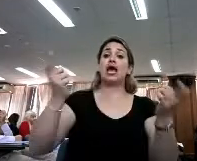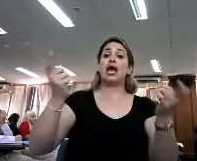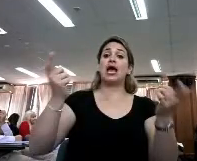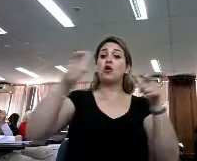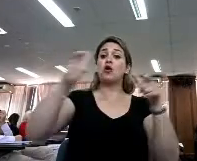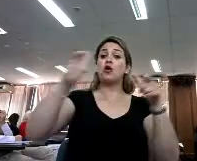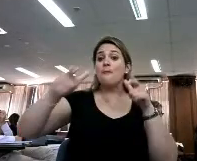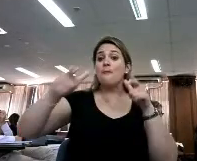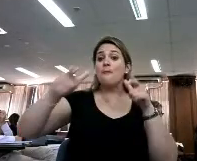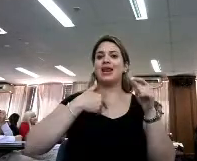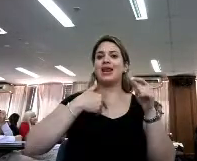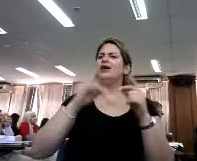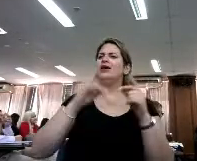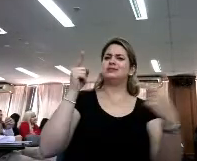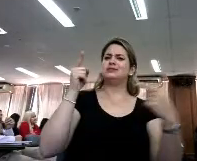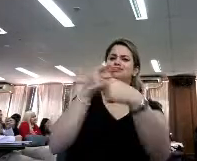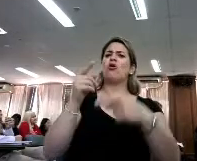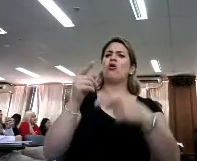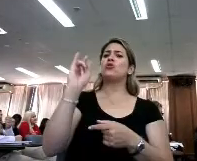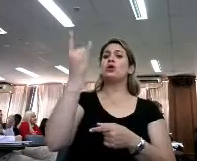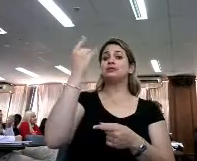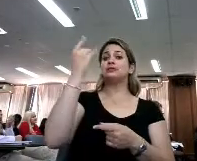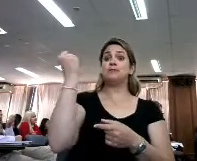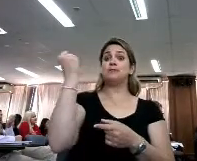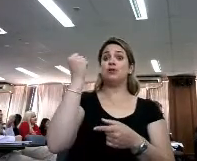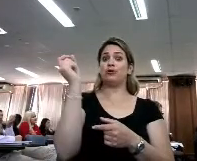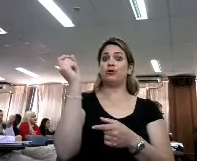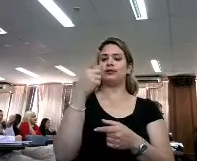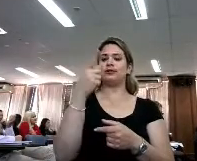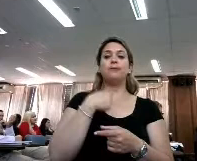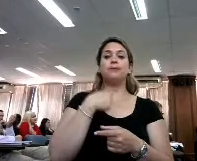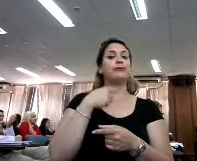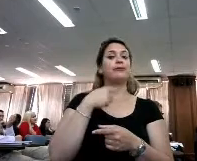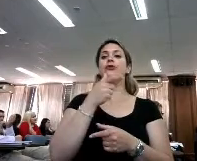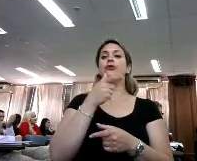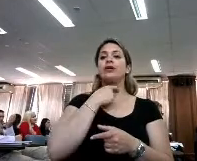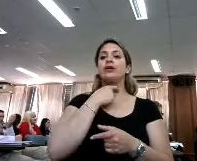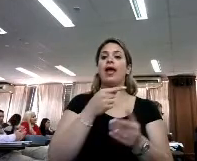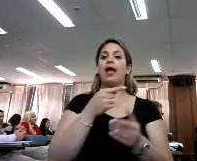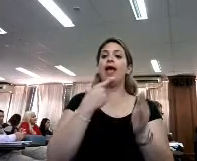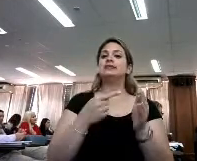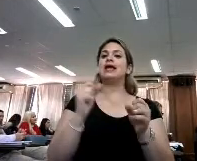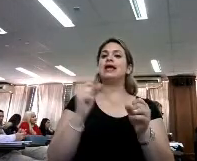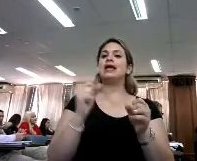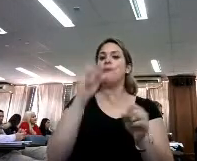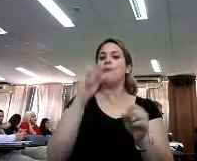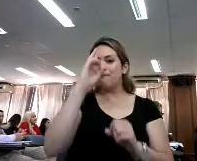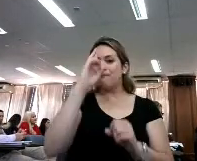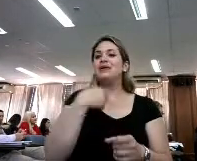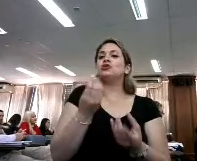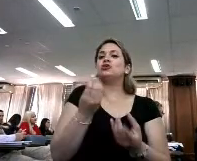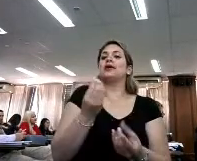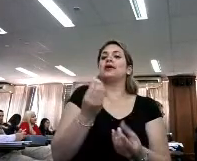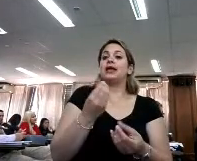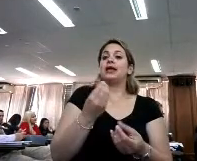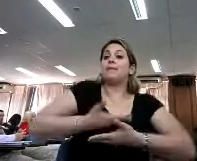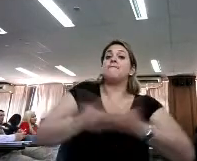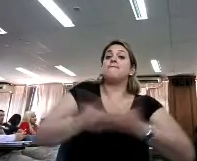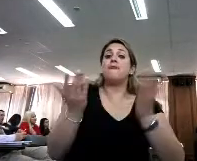una universidad muy importante en Colombia, porque ella se negó a adquirir una licencia para